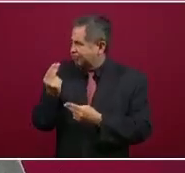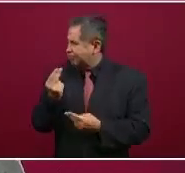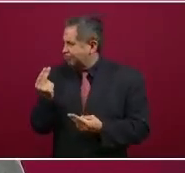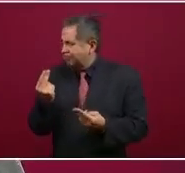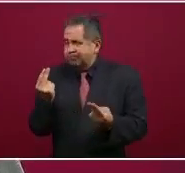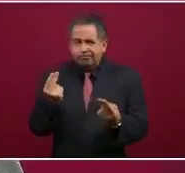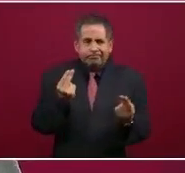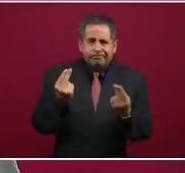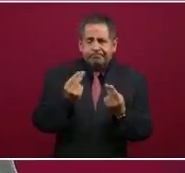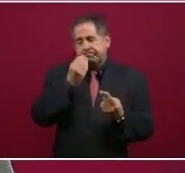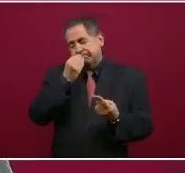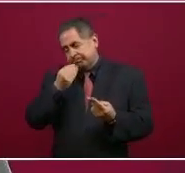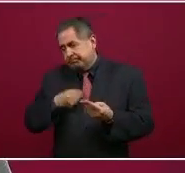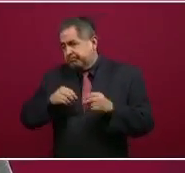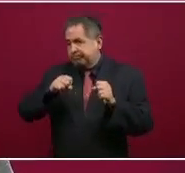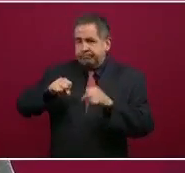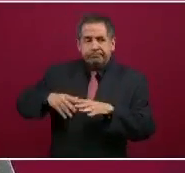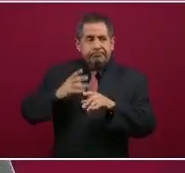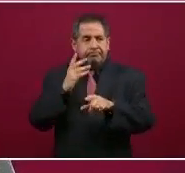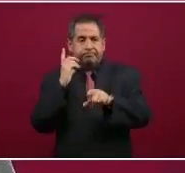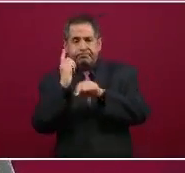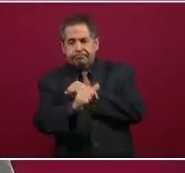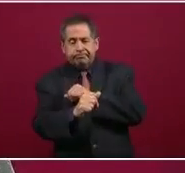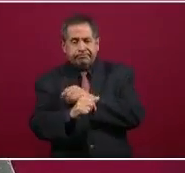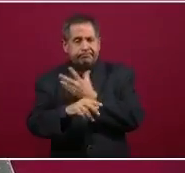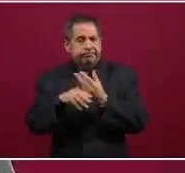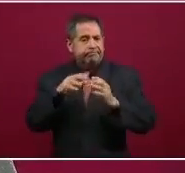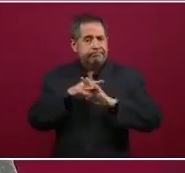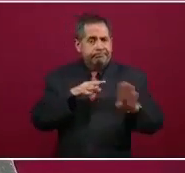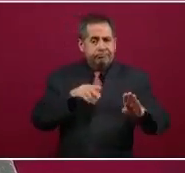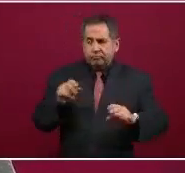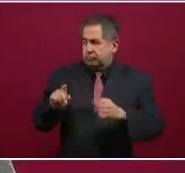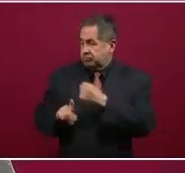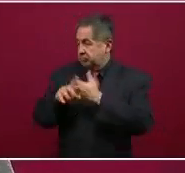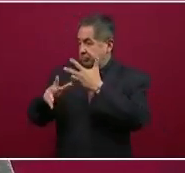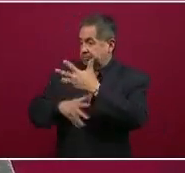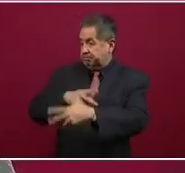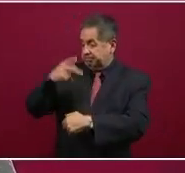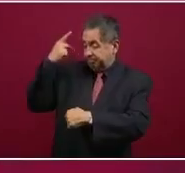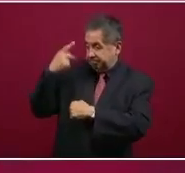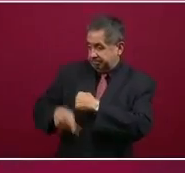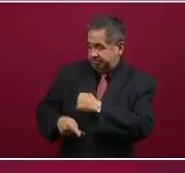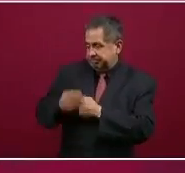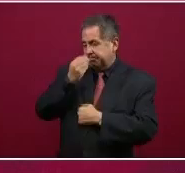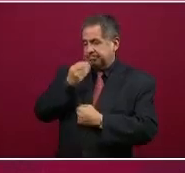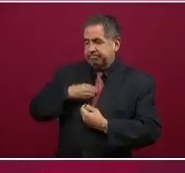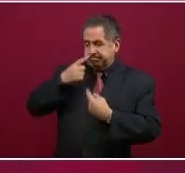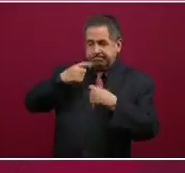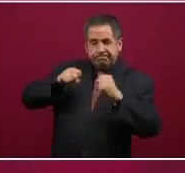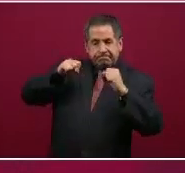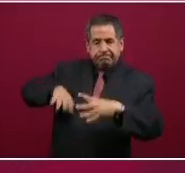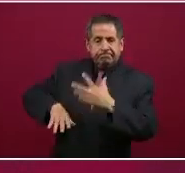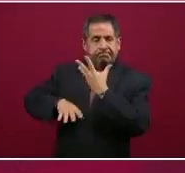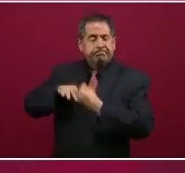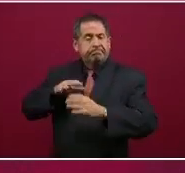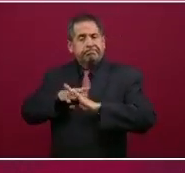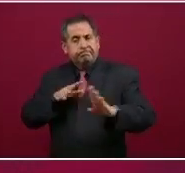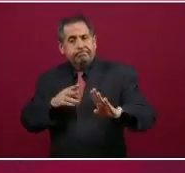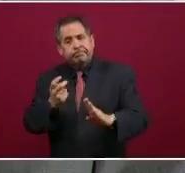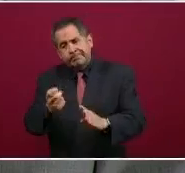o porque hay violencia. Muchos salen por eso. Entonces,